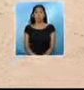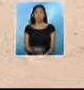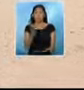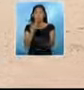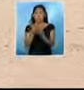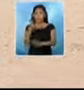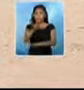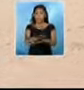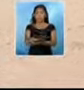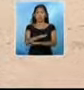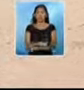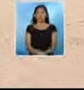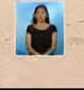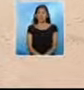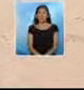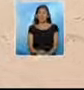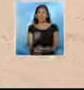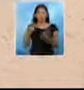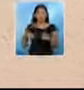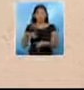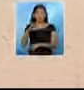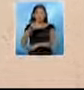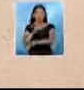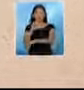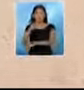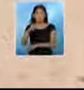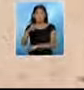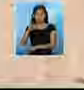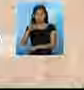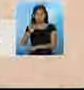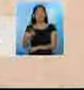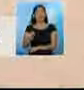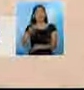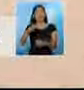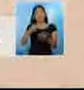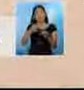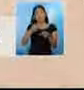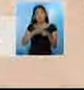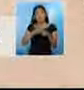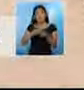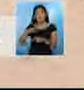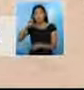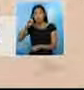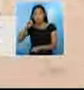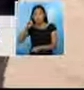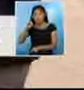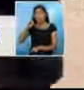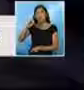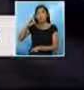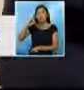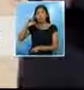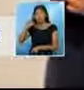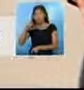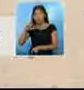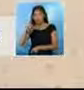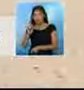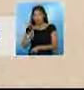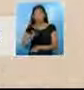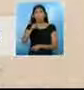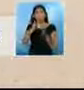Así, buenas tardes, estamos en Comas, fuera del colegio Carlos Vice, y aquí ya decenas de padres de